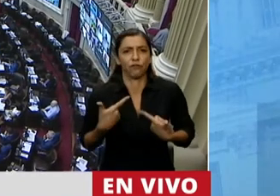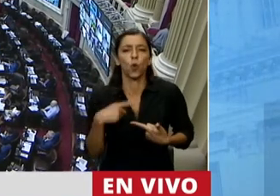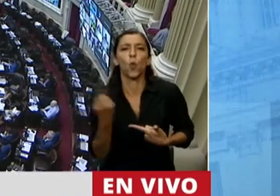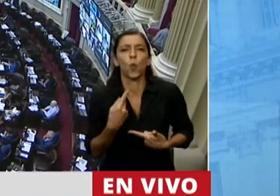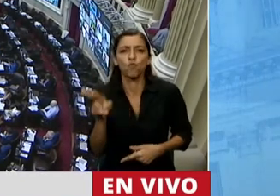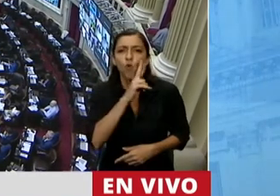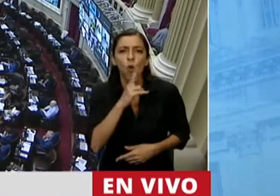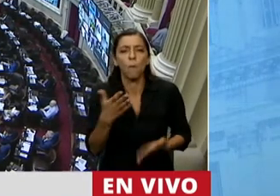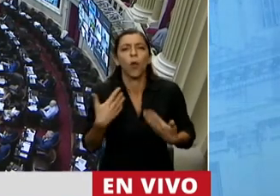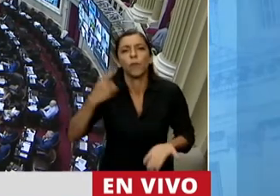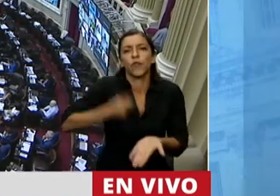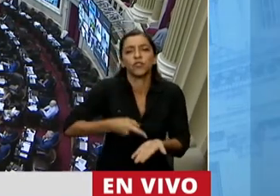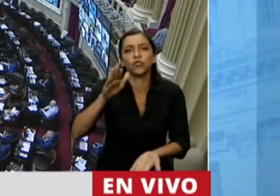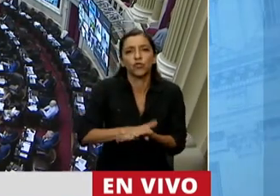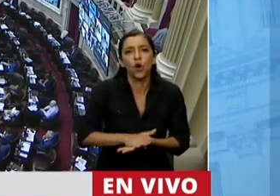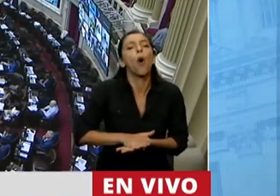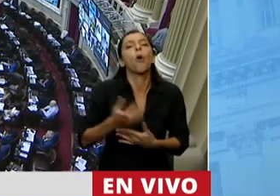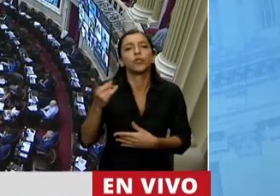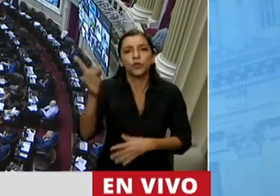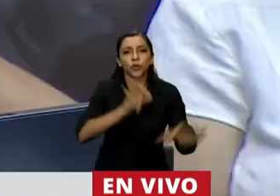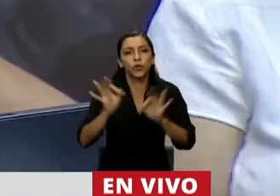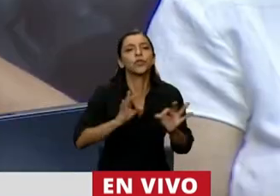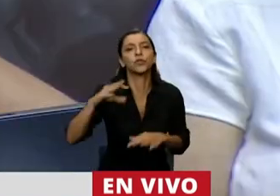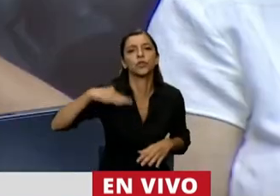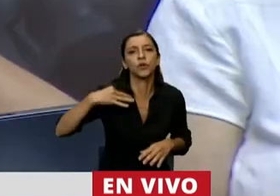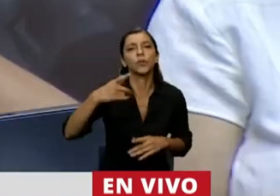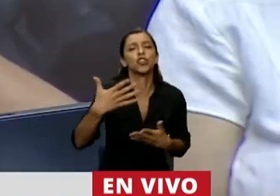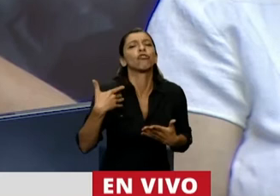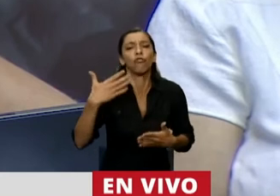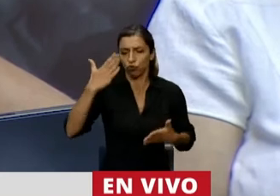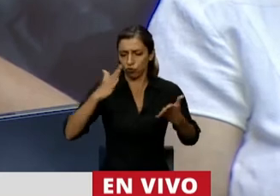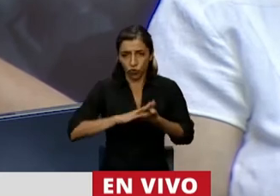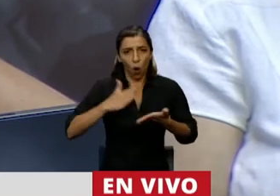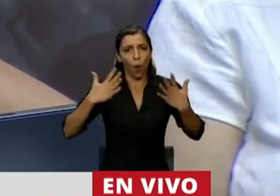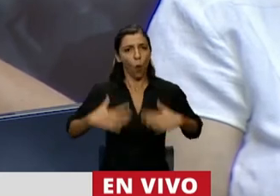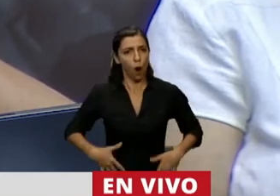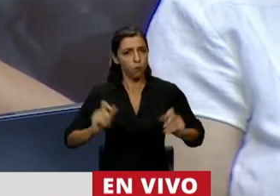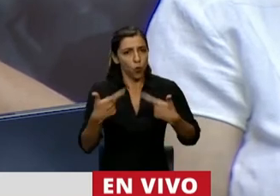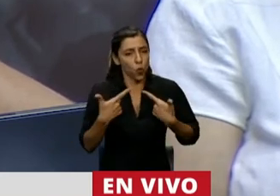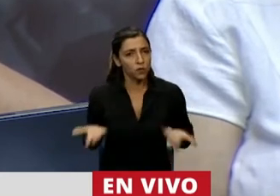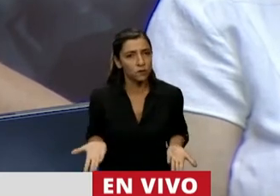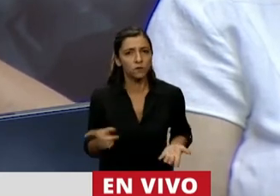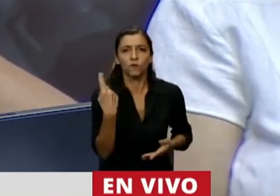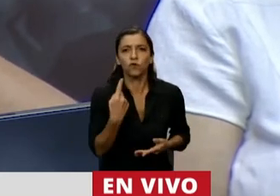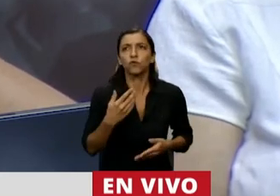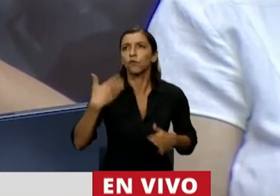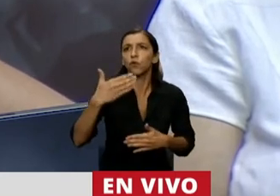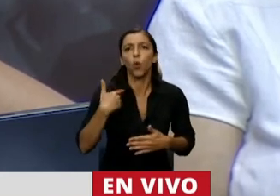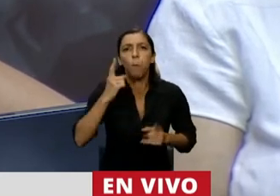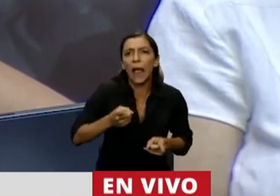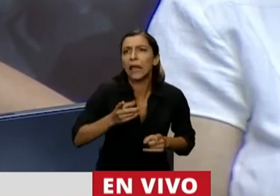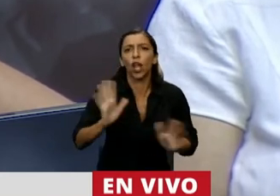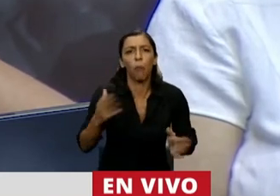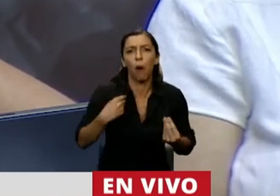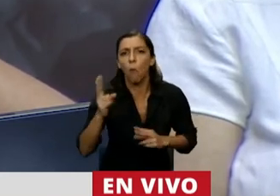nuestros proyectos de vida, sin ser estigmatizadas ni perseguidas y sin poner en riesgo nuestras vidas, por la ampliación